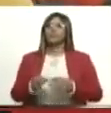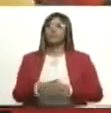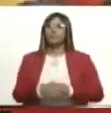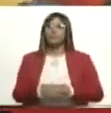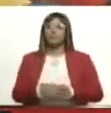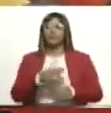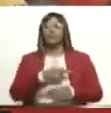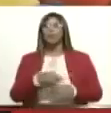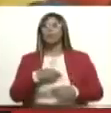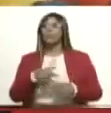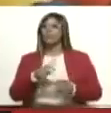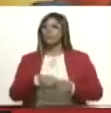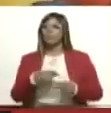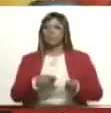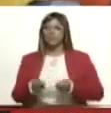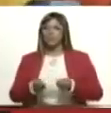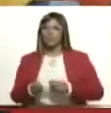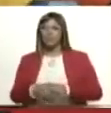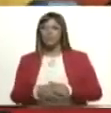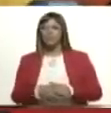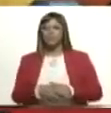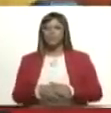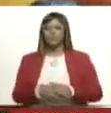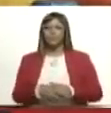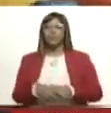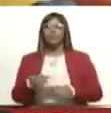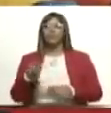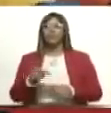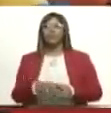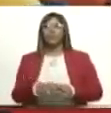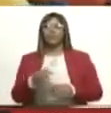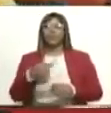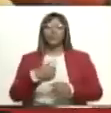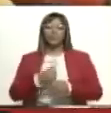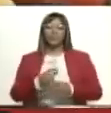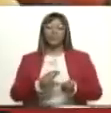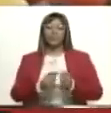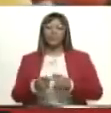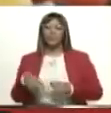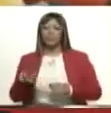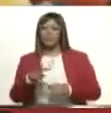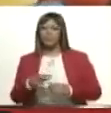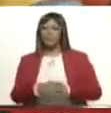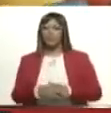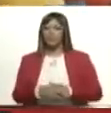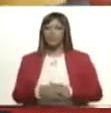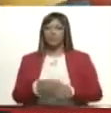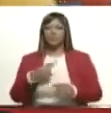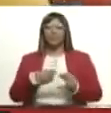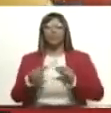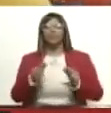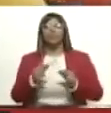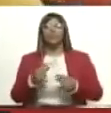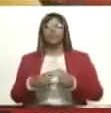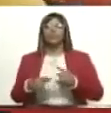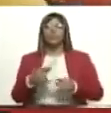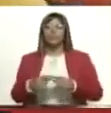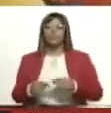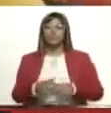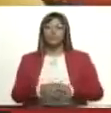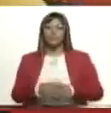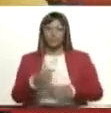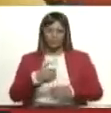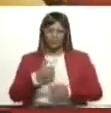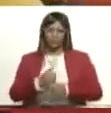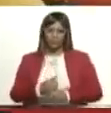como miembro de la Comisión de Contraloría, como además, como aspirante a un cambio en Venezuela, porque aquí hay que hablar las cosas por la calle del medio. Yo sí